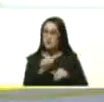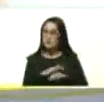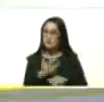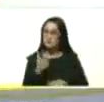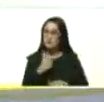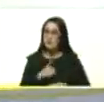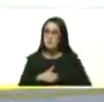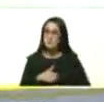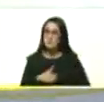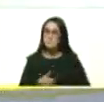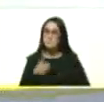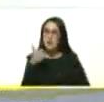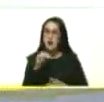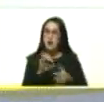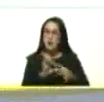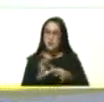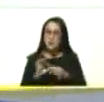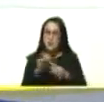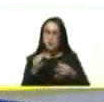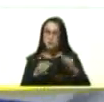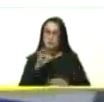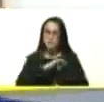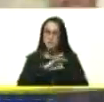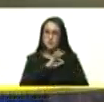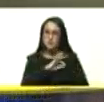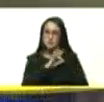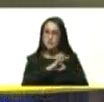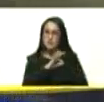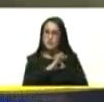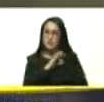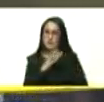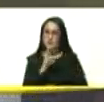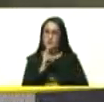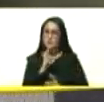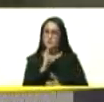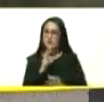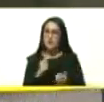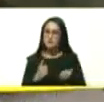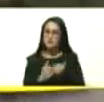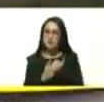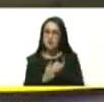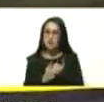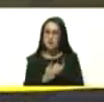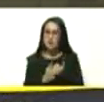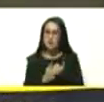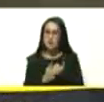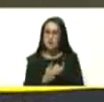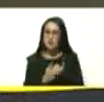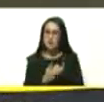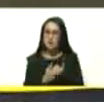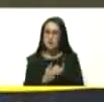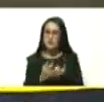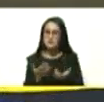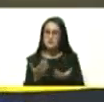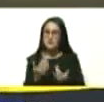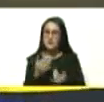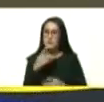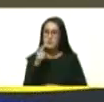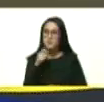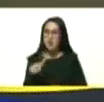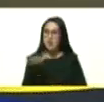más en unión, en equidad, en justicia social, damos unos resultados favorables en función de lo que demanda nuestro pueblo.